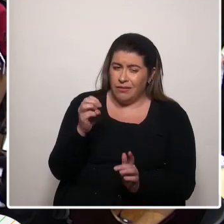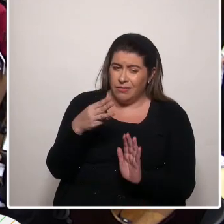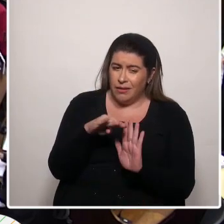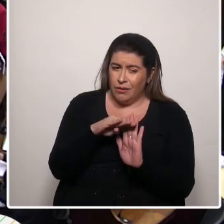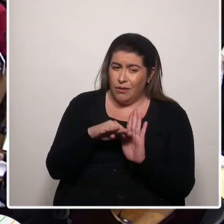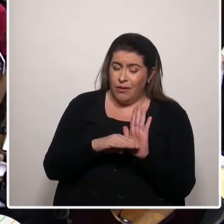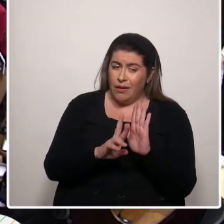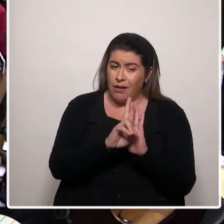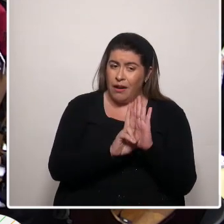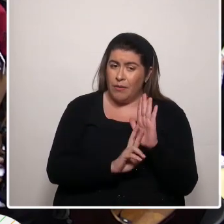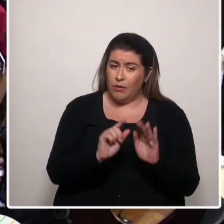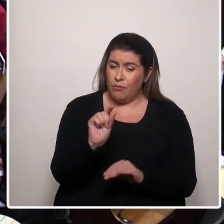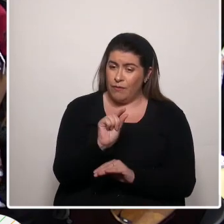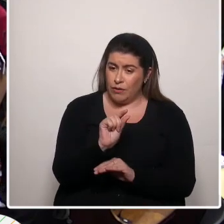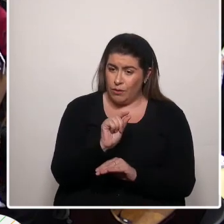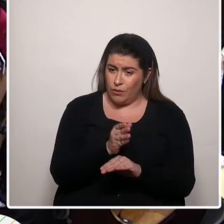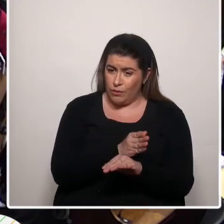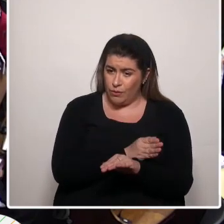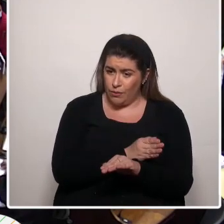del reglamento provisorio.